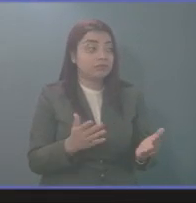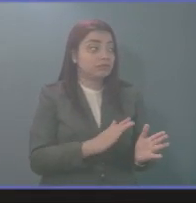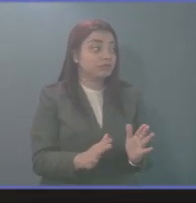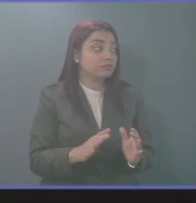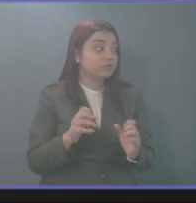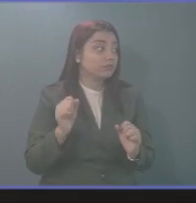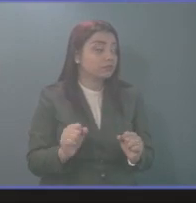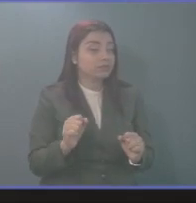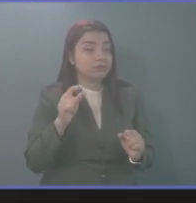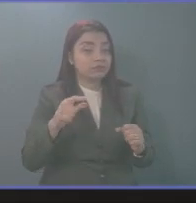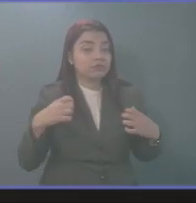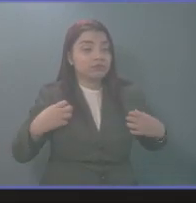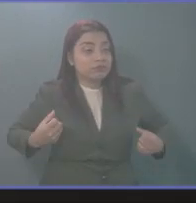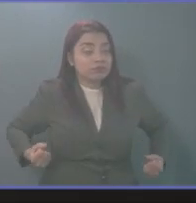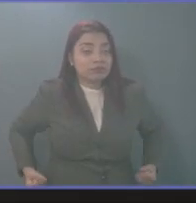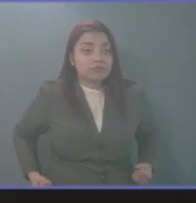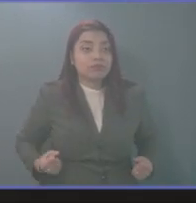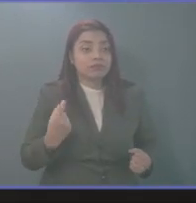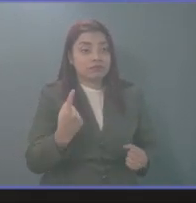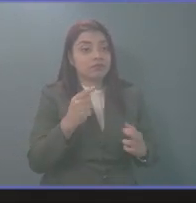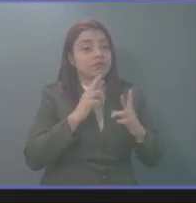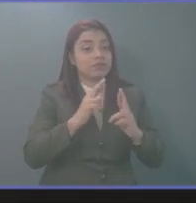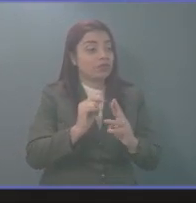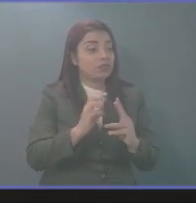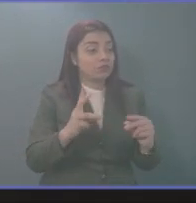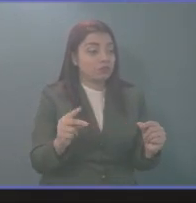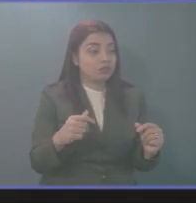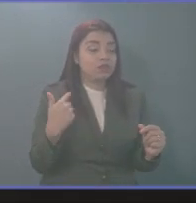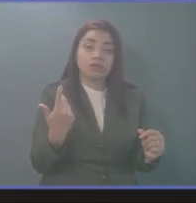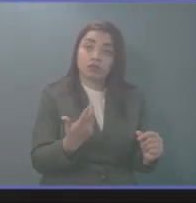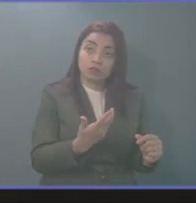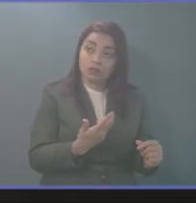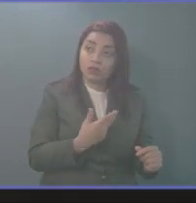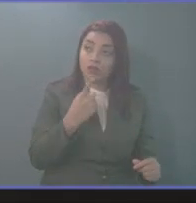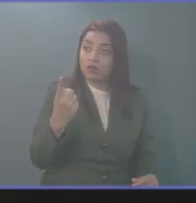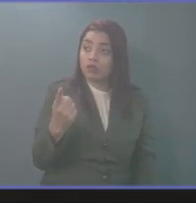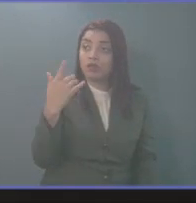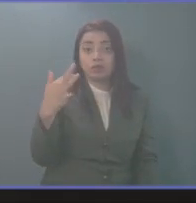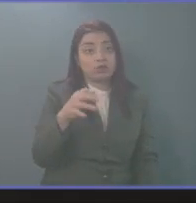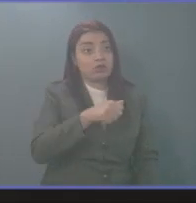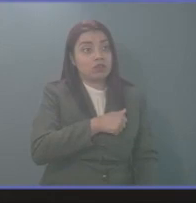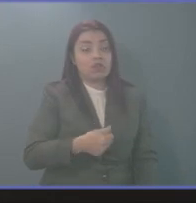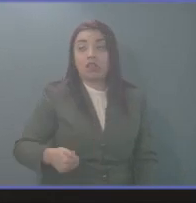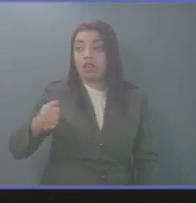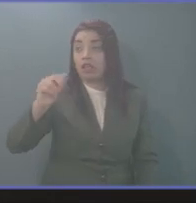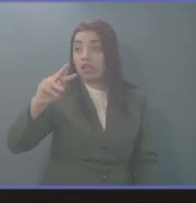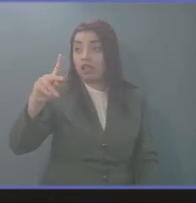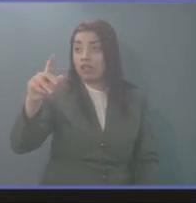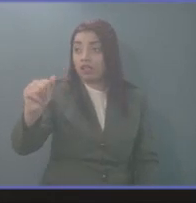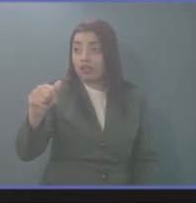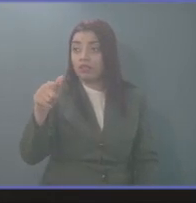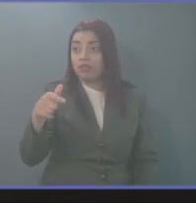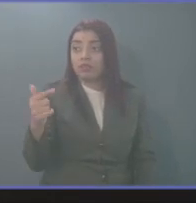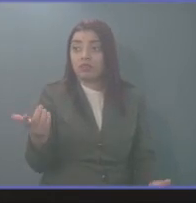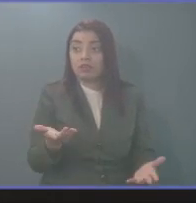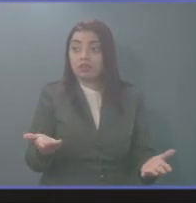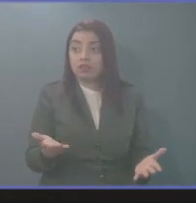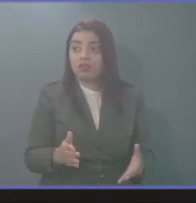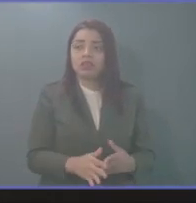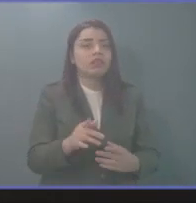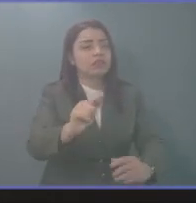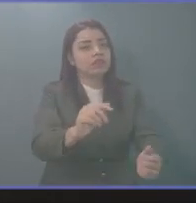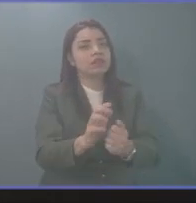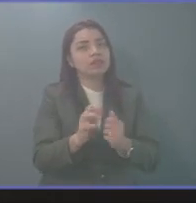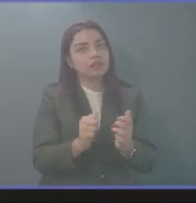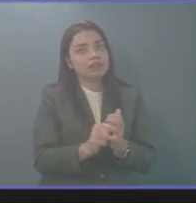oferta política de un gobierno se ofrecen soluciones y esperábamos que en el caso que usted asumió ANDA, pues tomara cartas en el asunto. Este